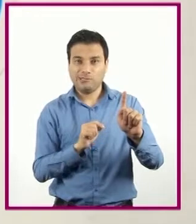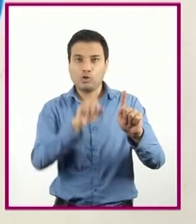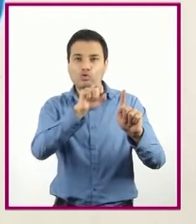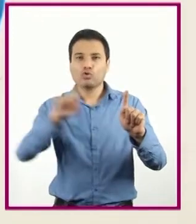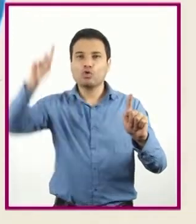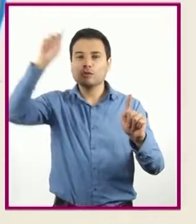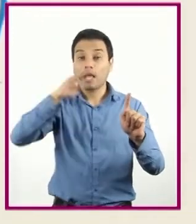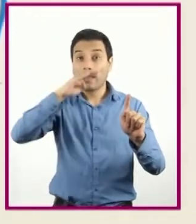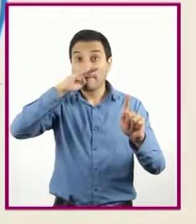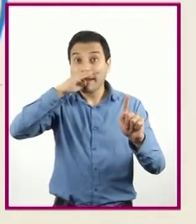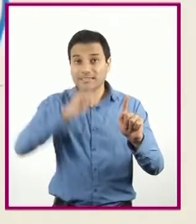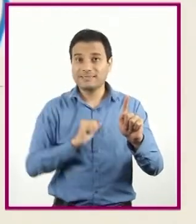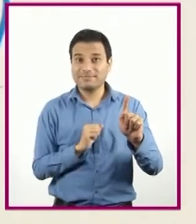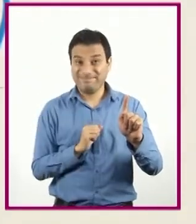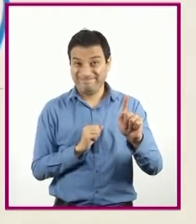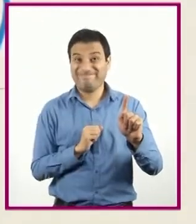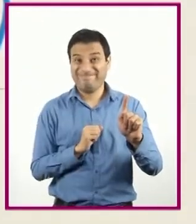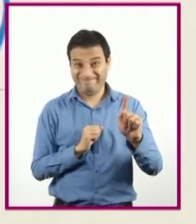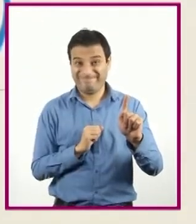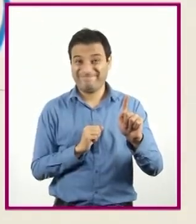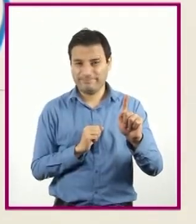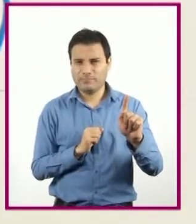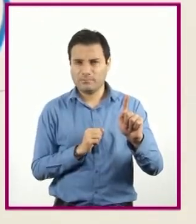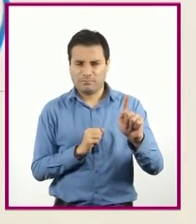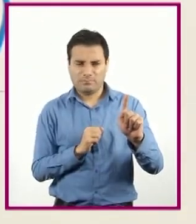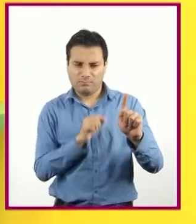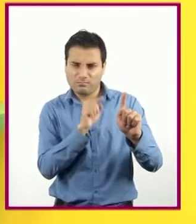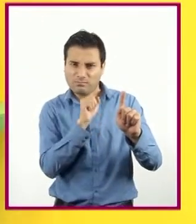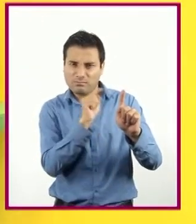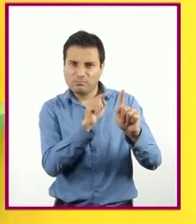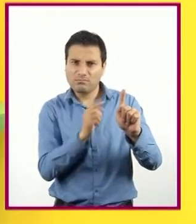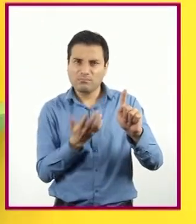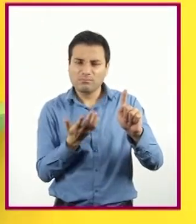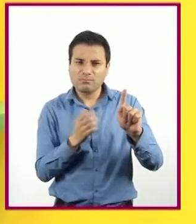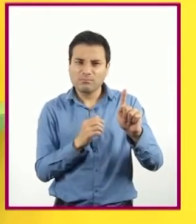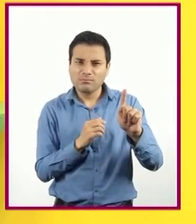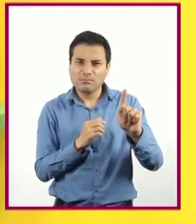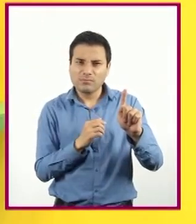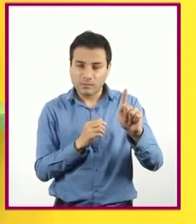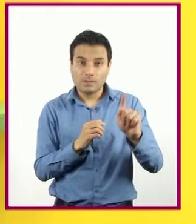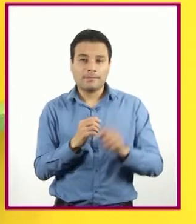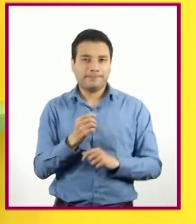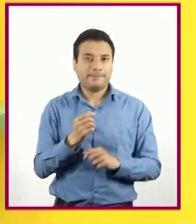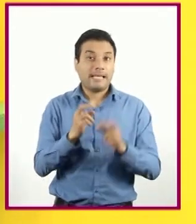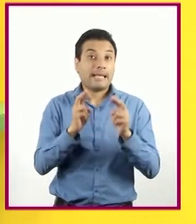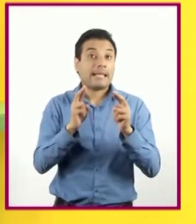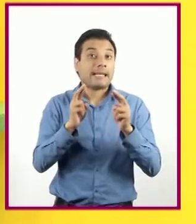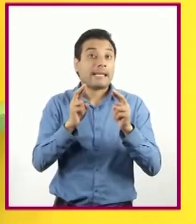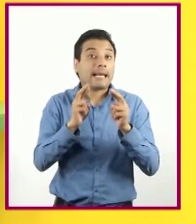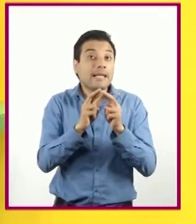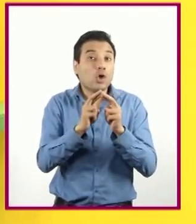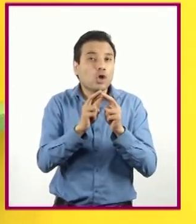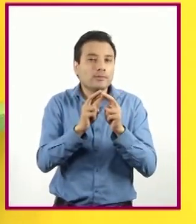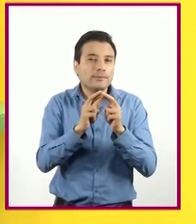maíz. A esta característica, que relaciona a la religión como justificadora del poder